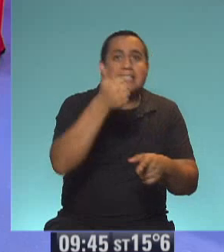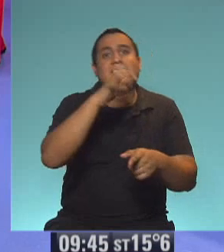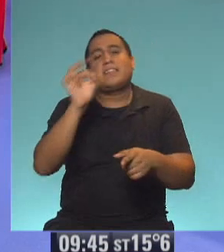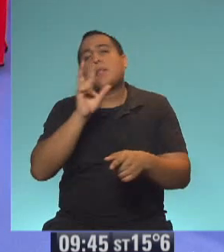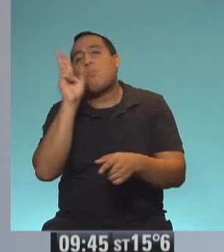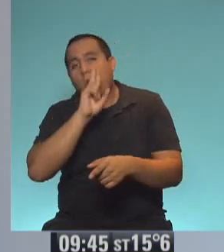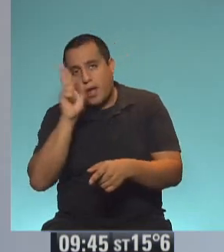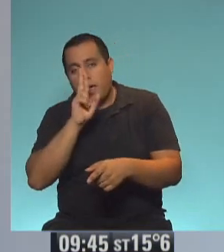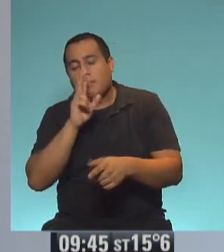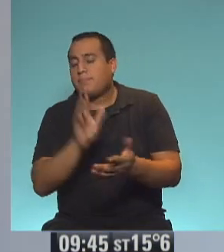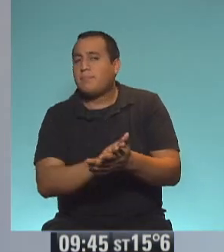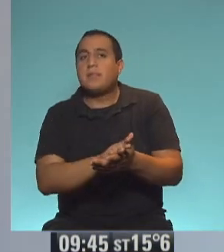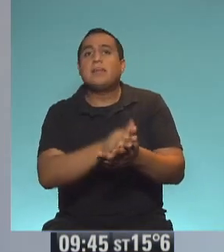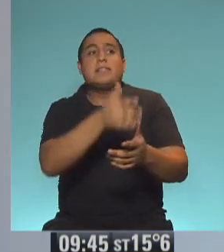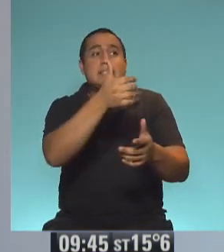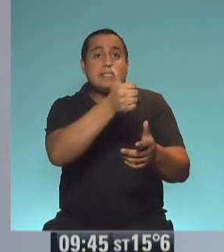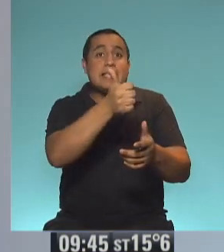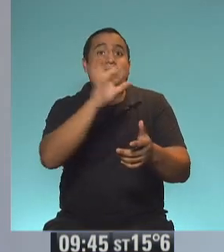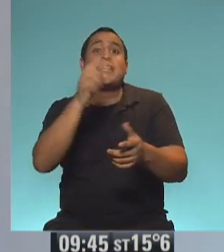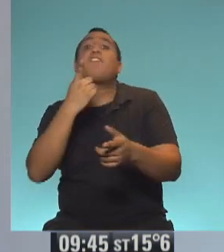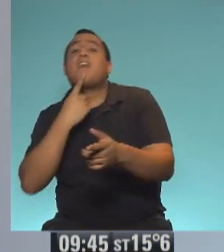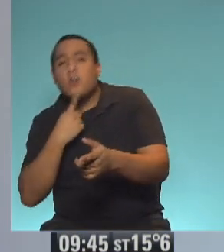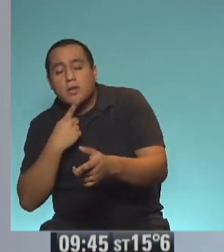desigual todo. Pero bueno,